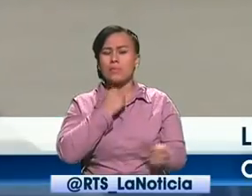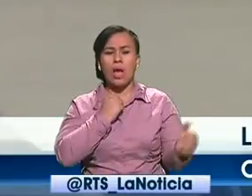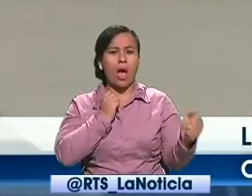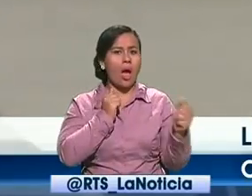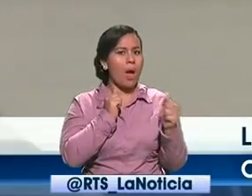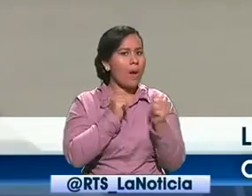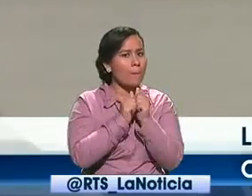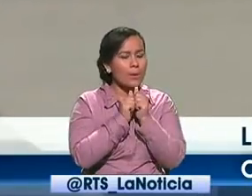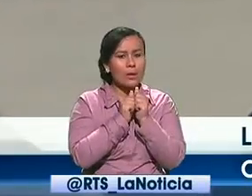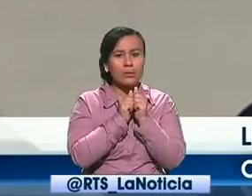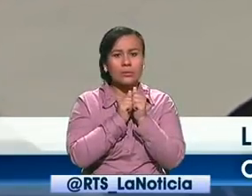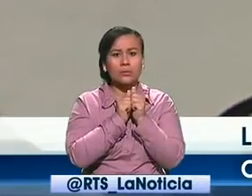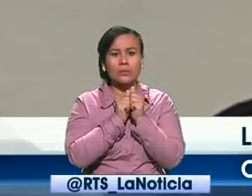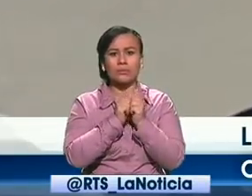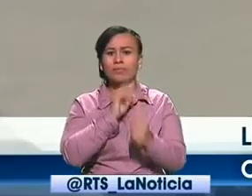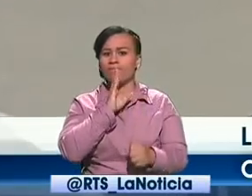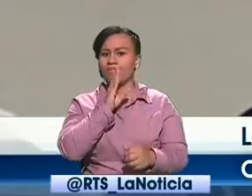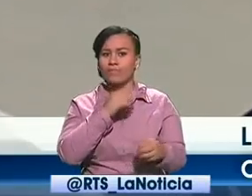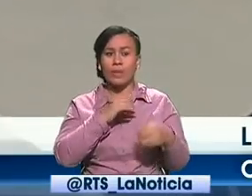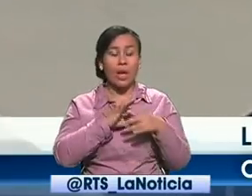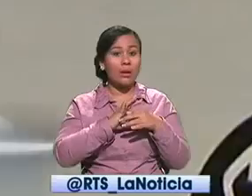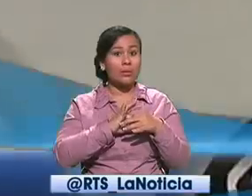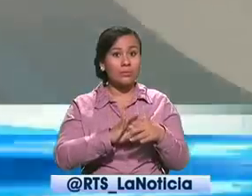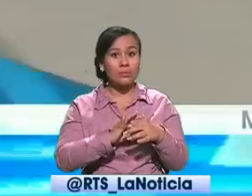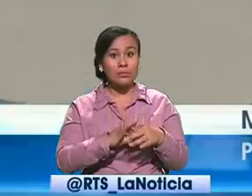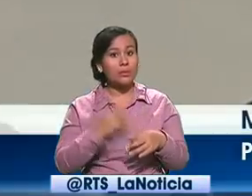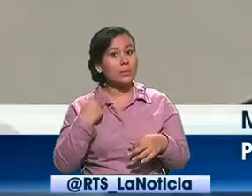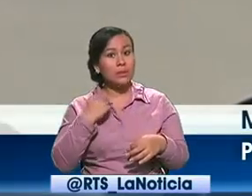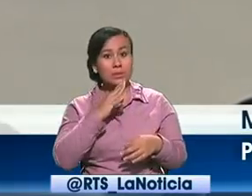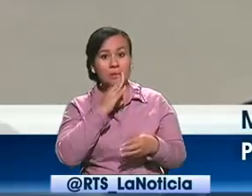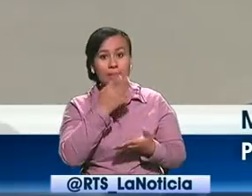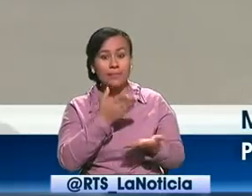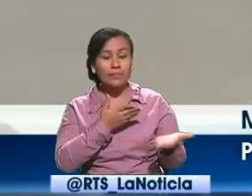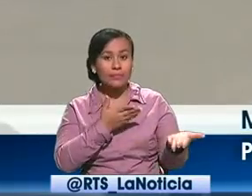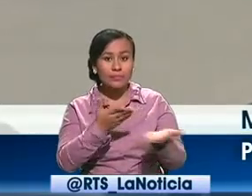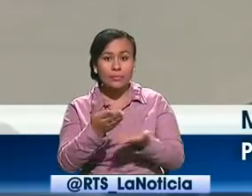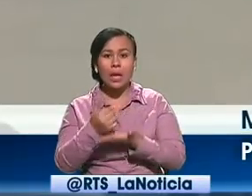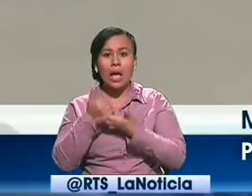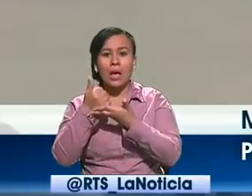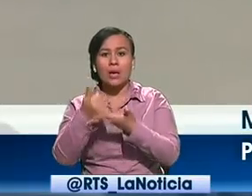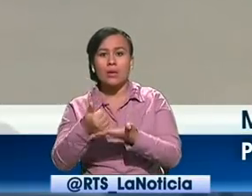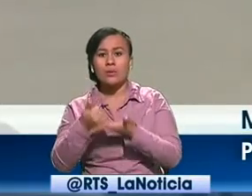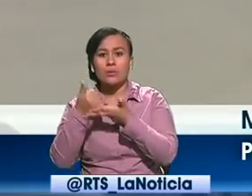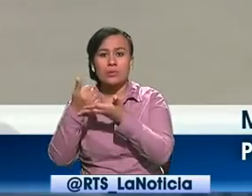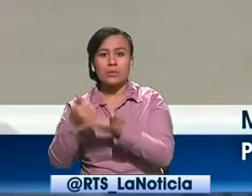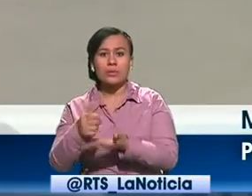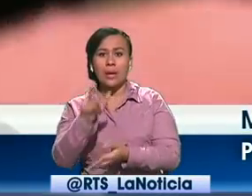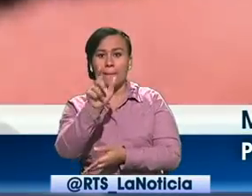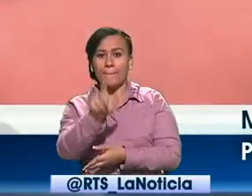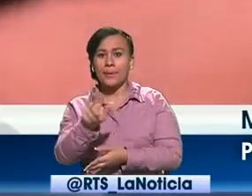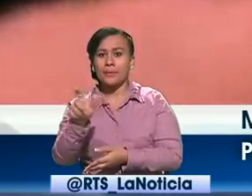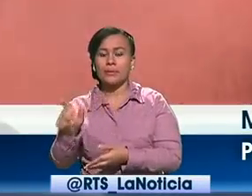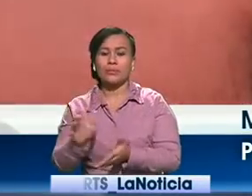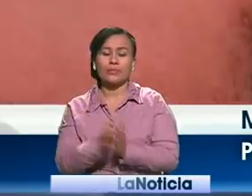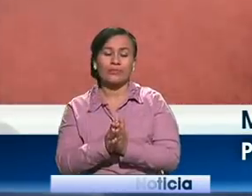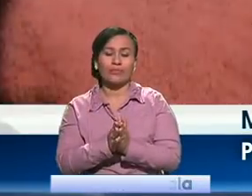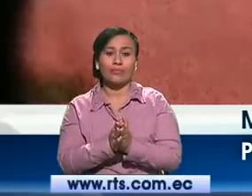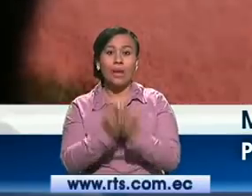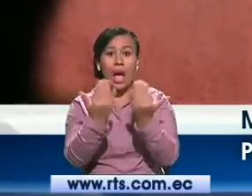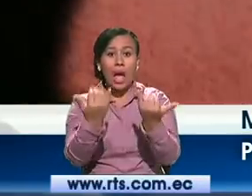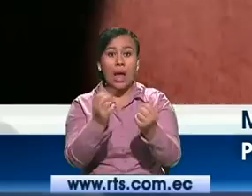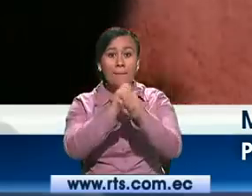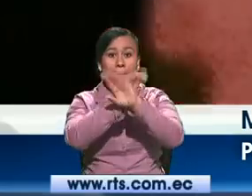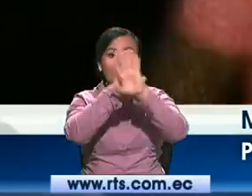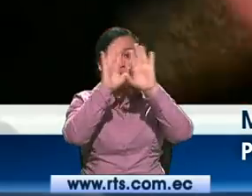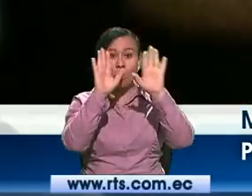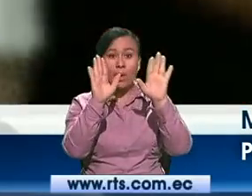está a disposición de ayudar a lo que son los familiares de los perjudicados. Entre la madrugada y